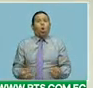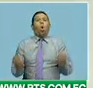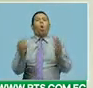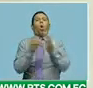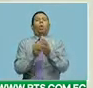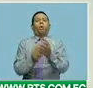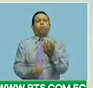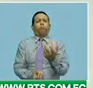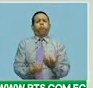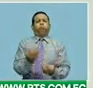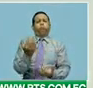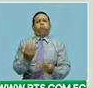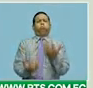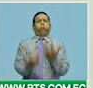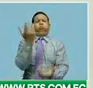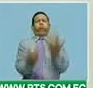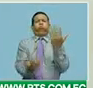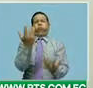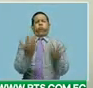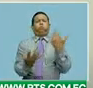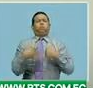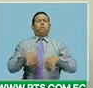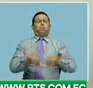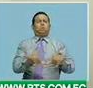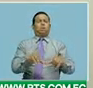Maquinaria pesada, además de helicópteros,